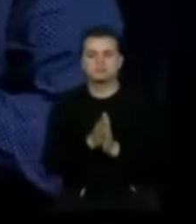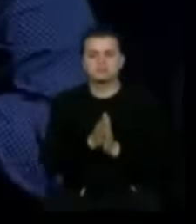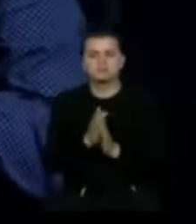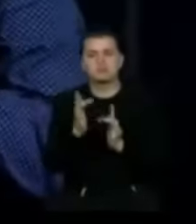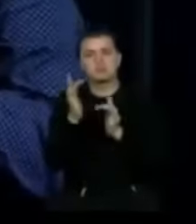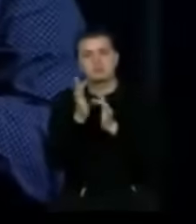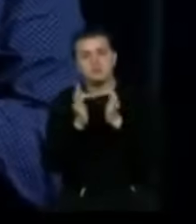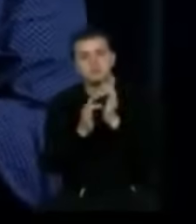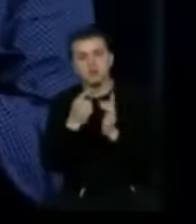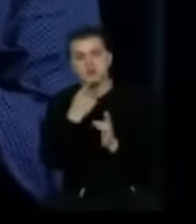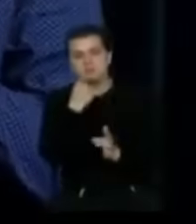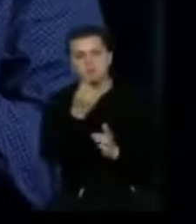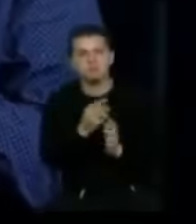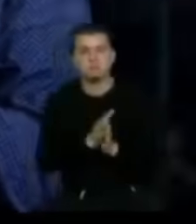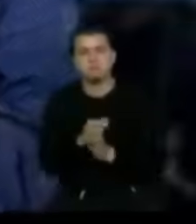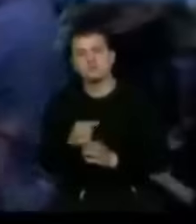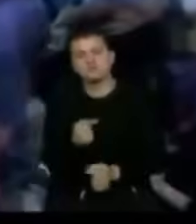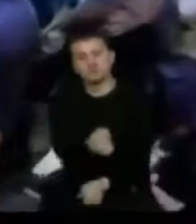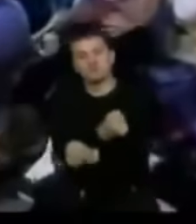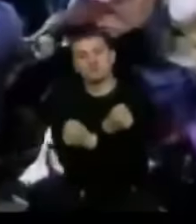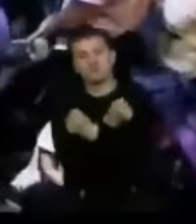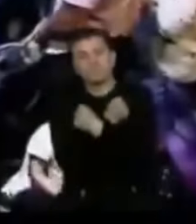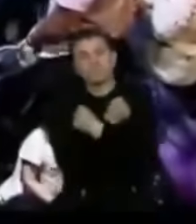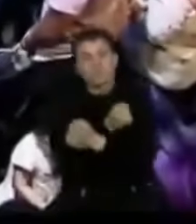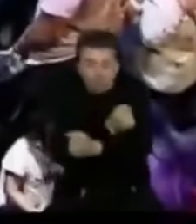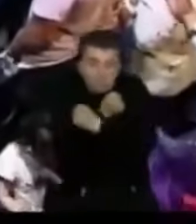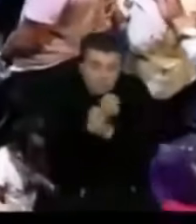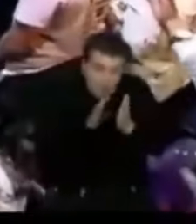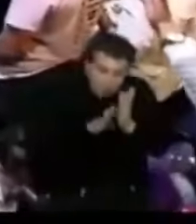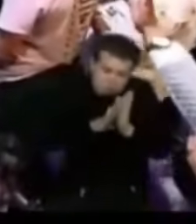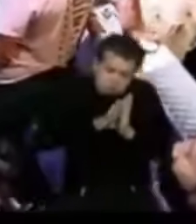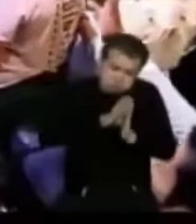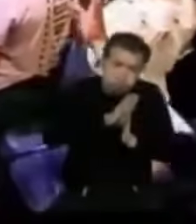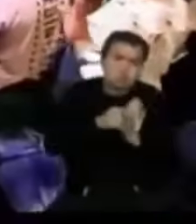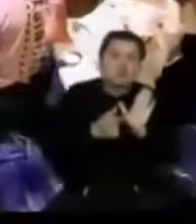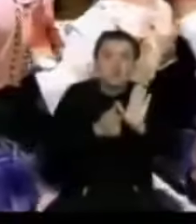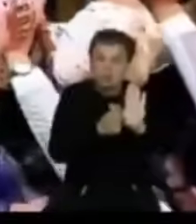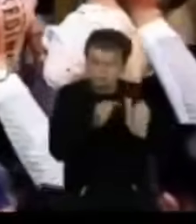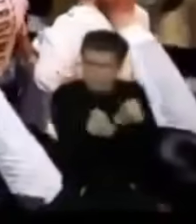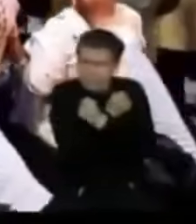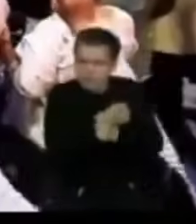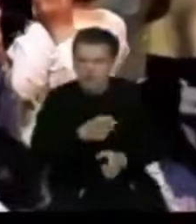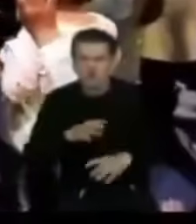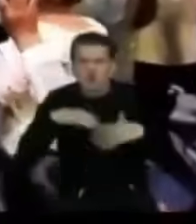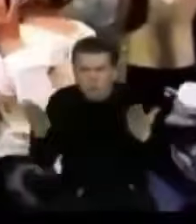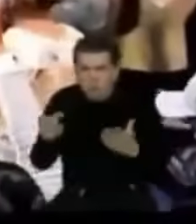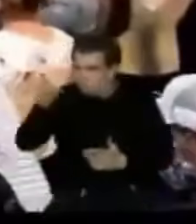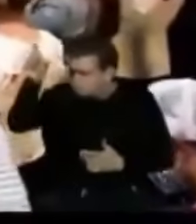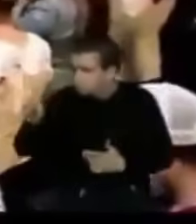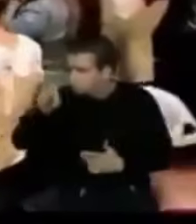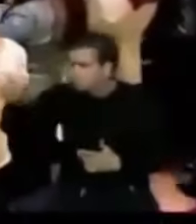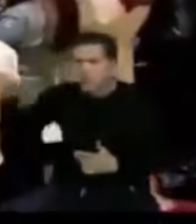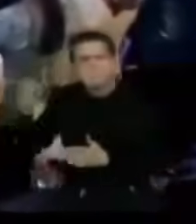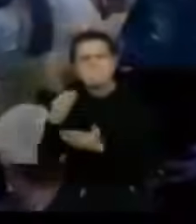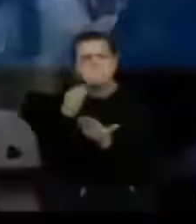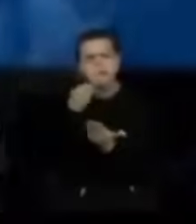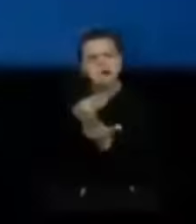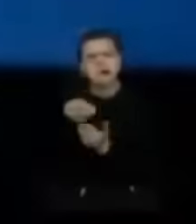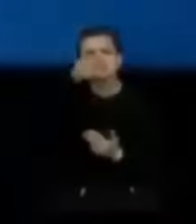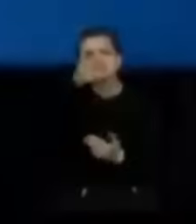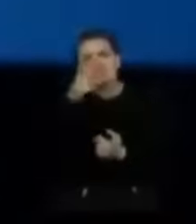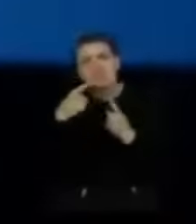Y Él te dice, yo te amo con un amor eterno, y demostré ese amor por ti, pagando por tu